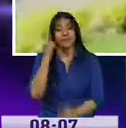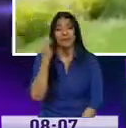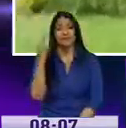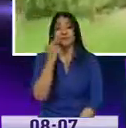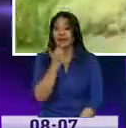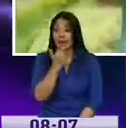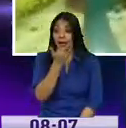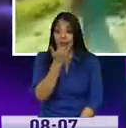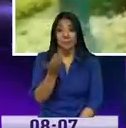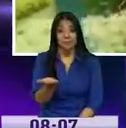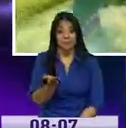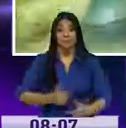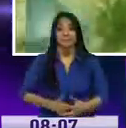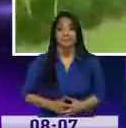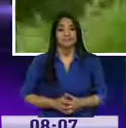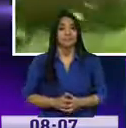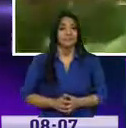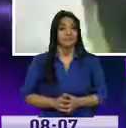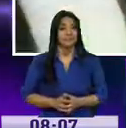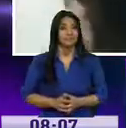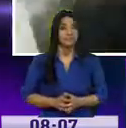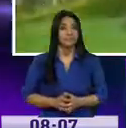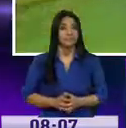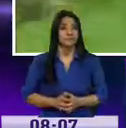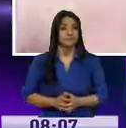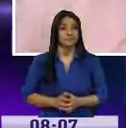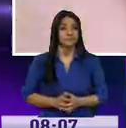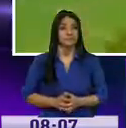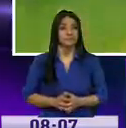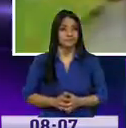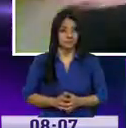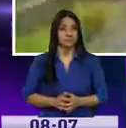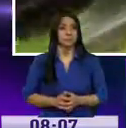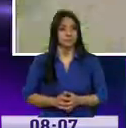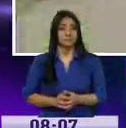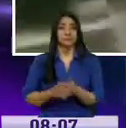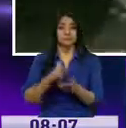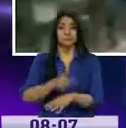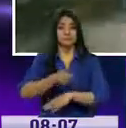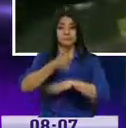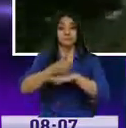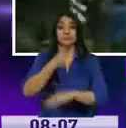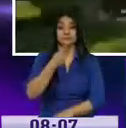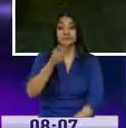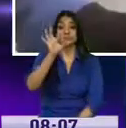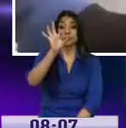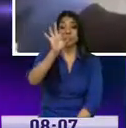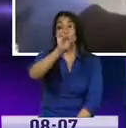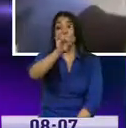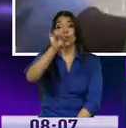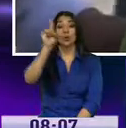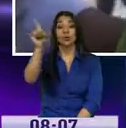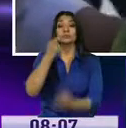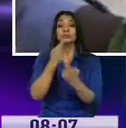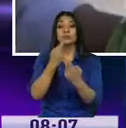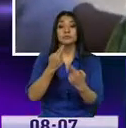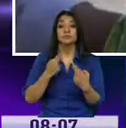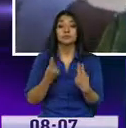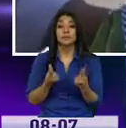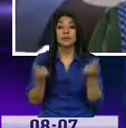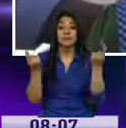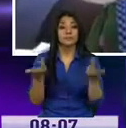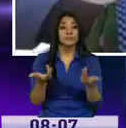lo lamentable, y digo que, es que de acuerdo a lo que dice esta autoridad, el ECU 911 no tuvo respuesta